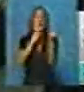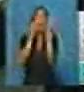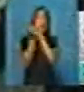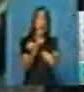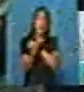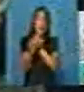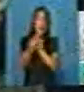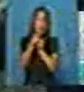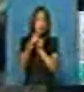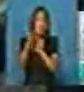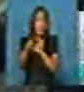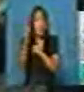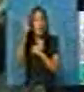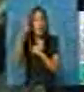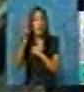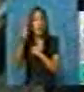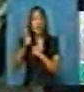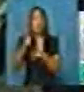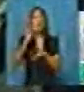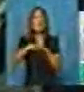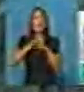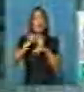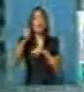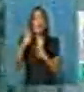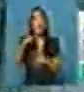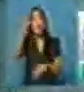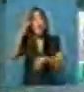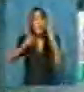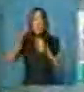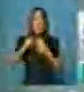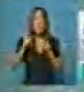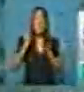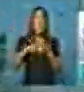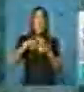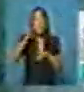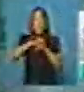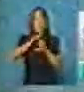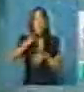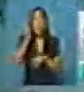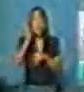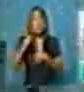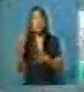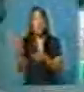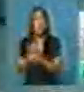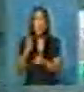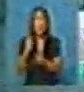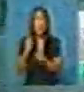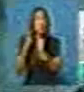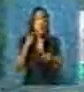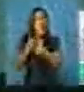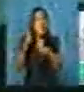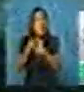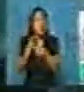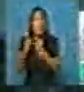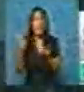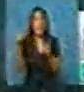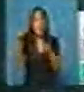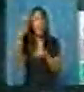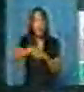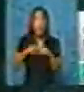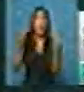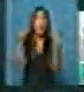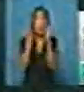las autoridades competentes. Será en la justicia, será donde sea, pero vamos a actuar de tal forma en que todo lo que ha sucedido hoy